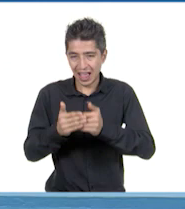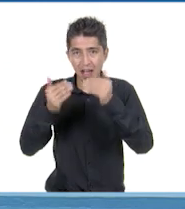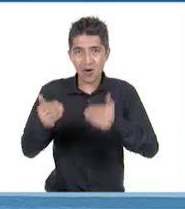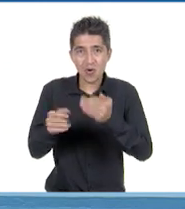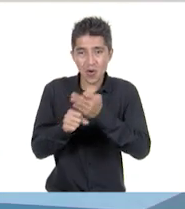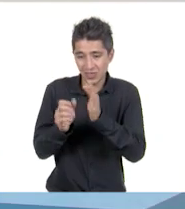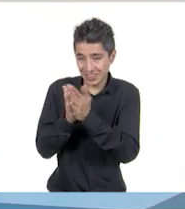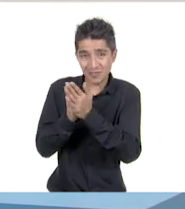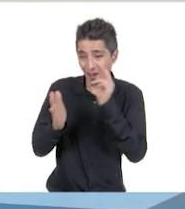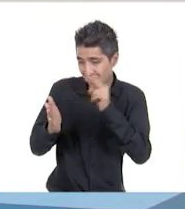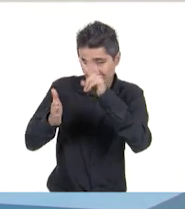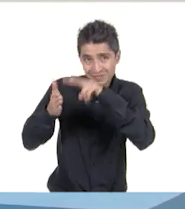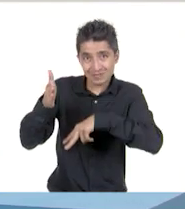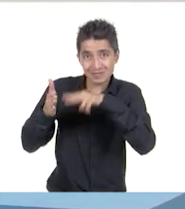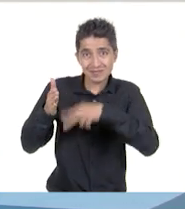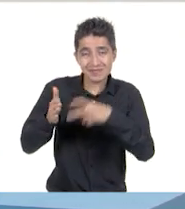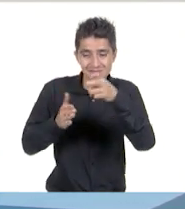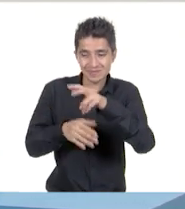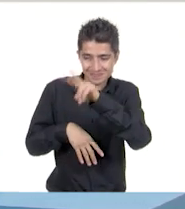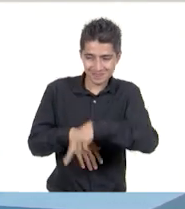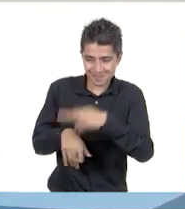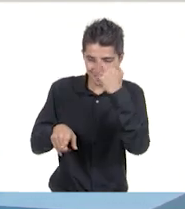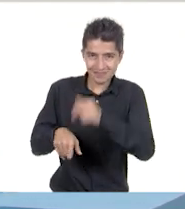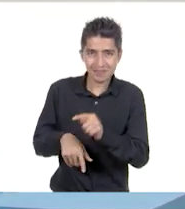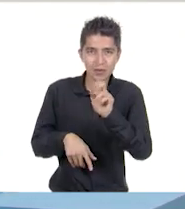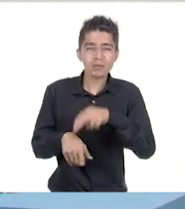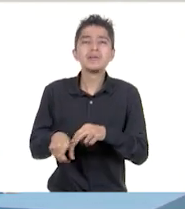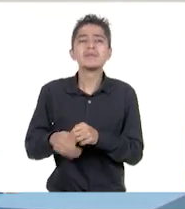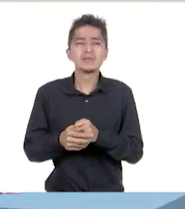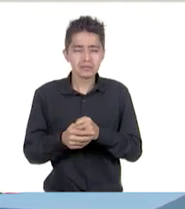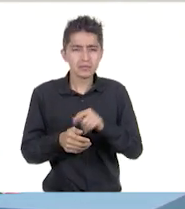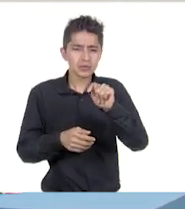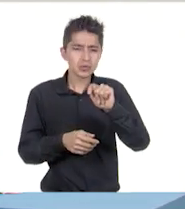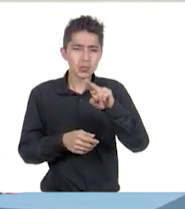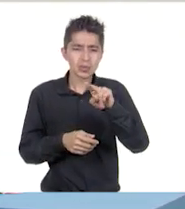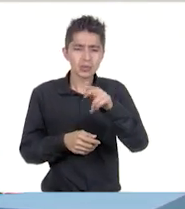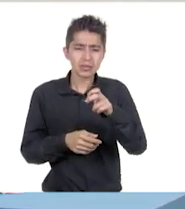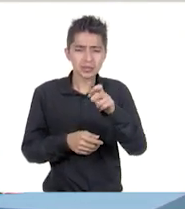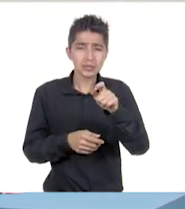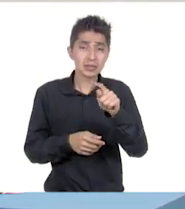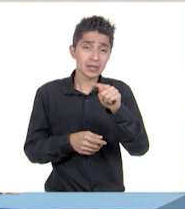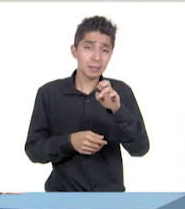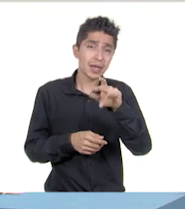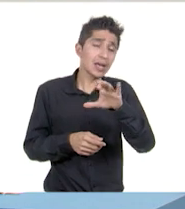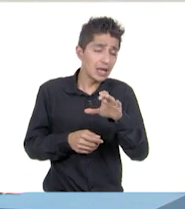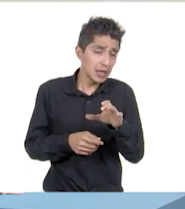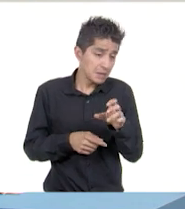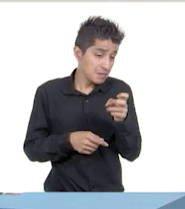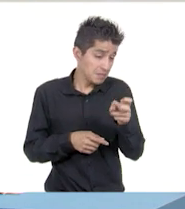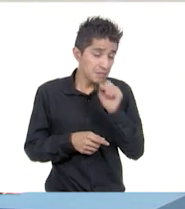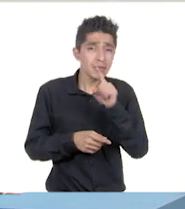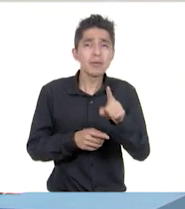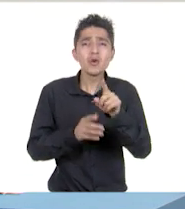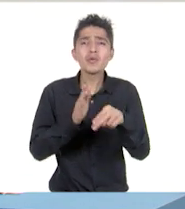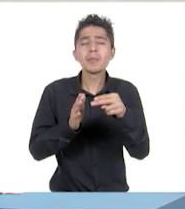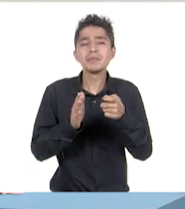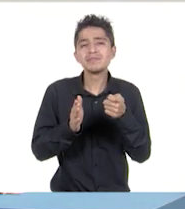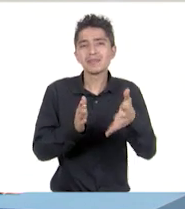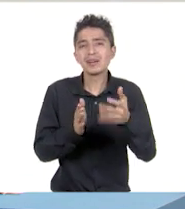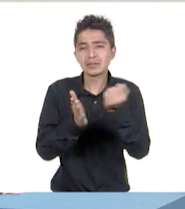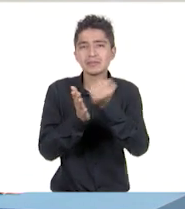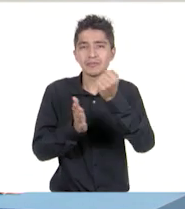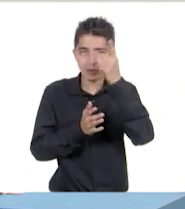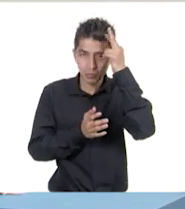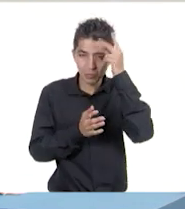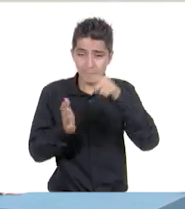revisando. Precisamente, Ton. La rebelión de Tuxtepec se justificó con el plan del mismo nombre, que fue promulgado por Díaz en enero